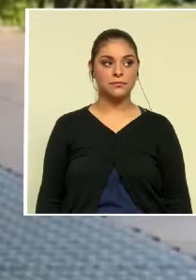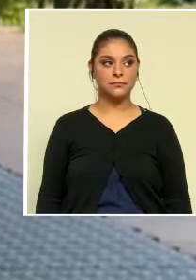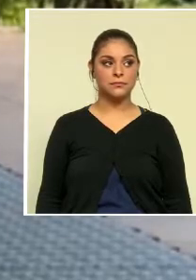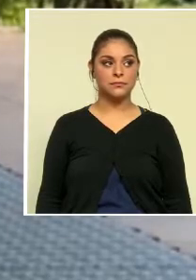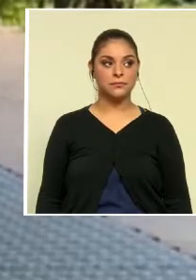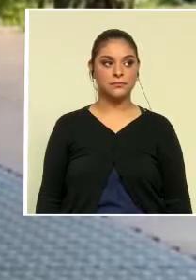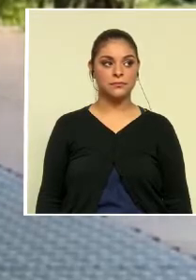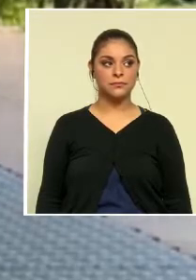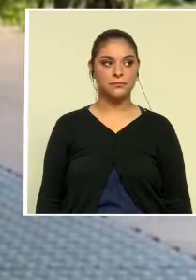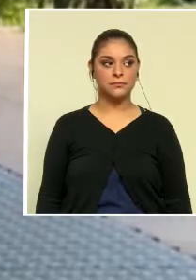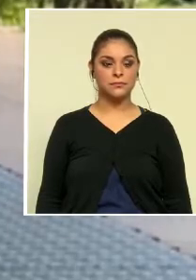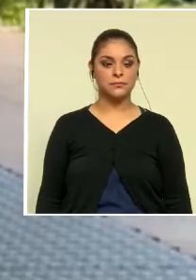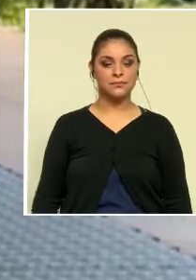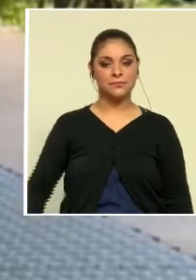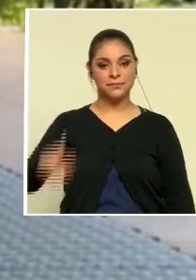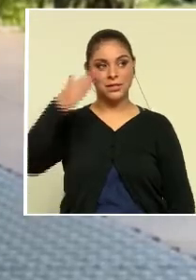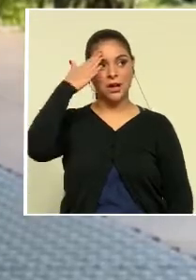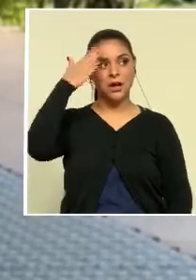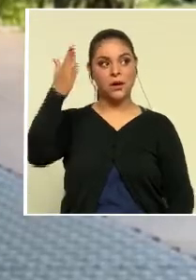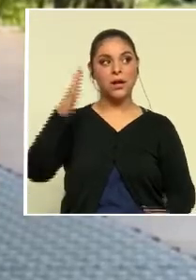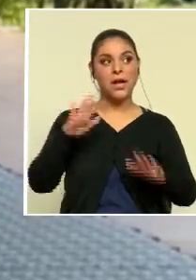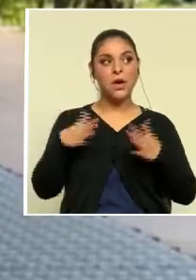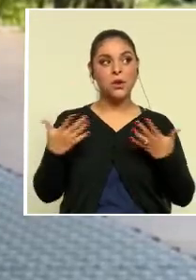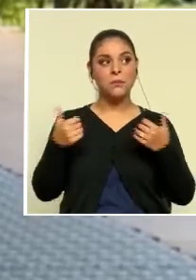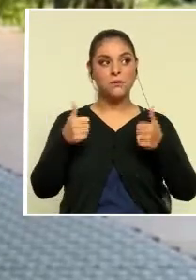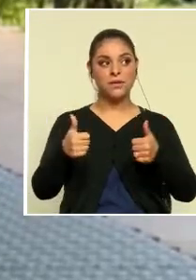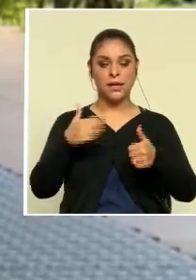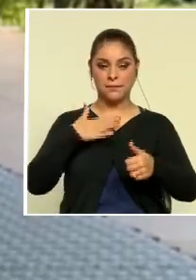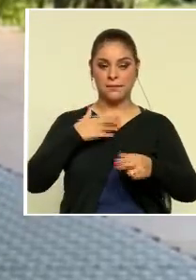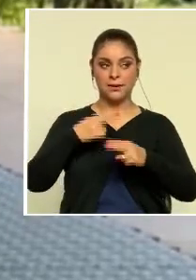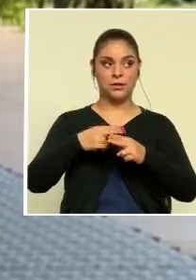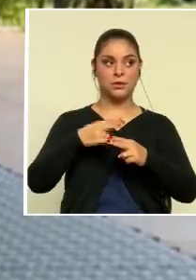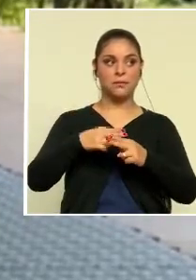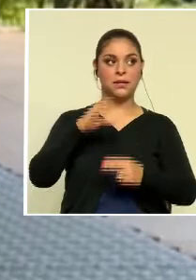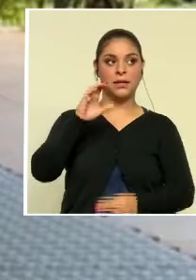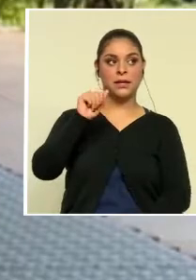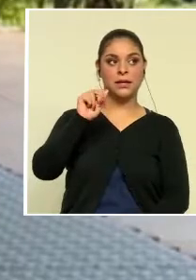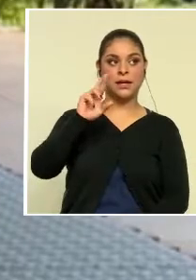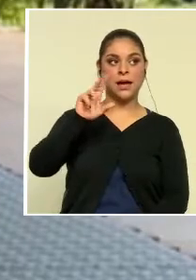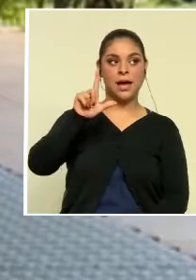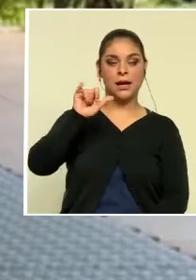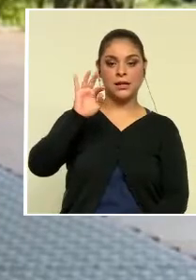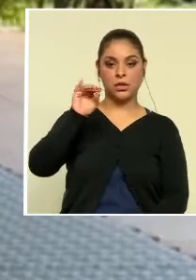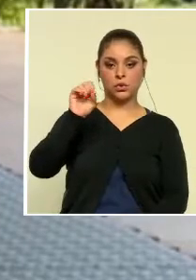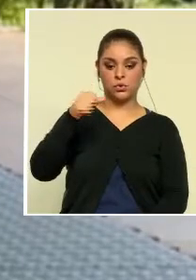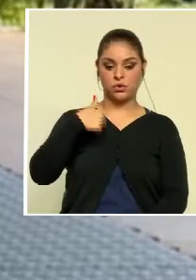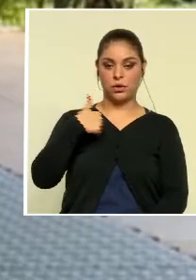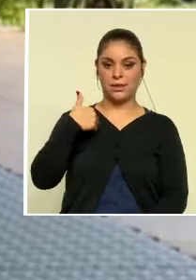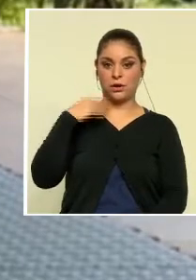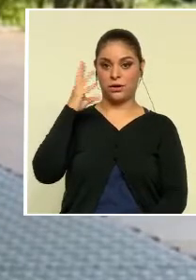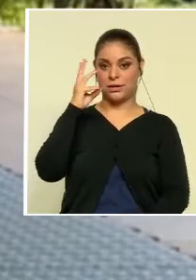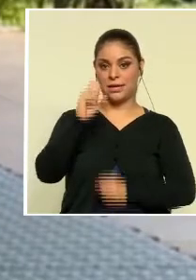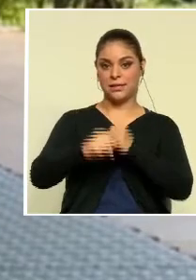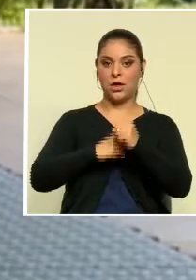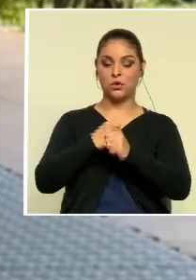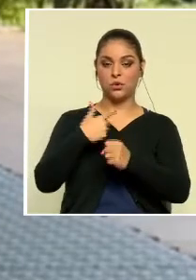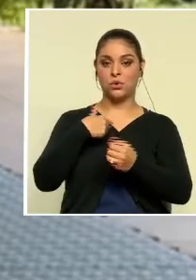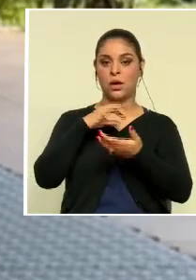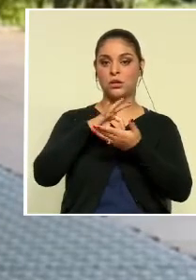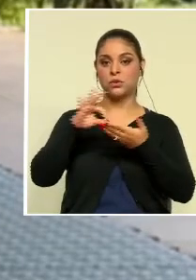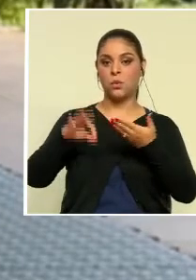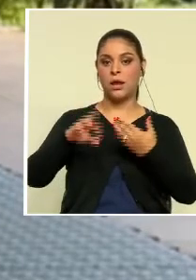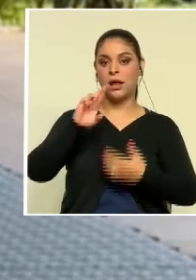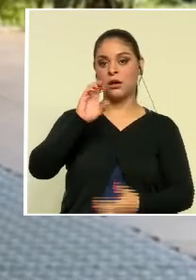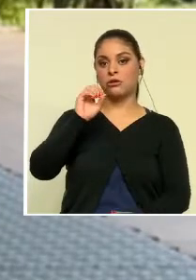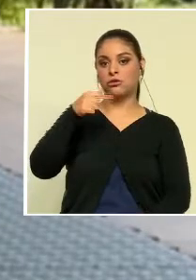pero hola como estan mi nombre es carlitos tengo 10 años y soy de la escuela rogelio